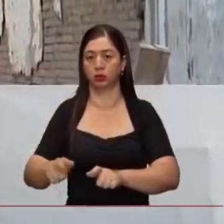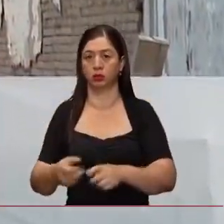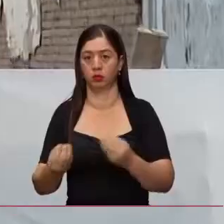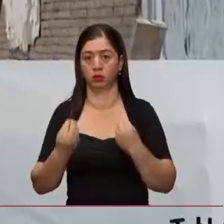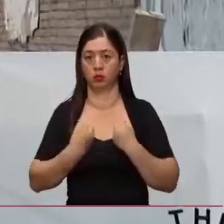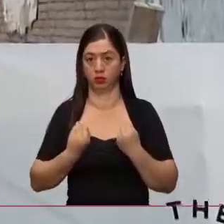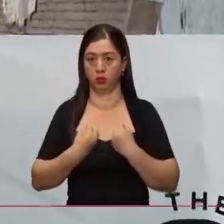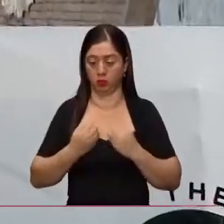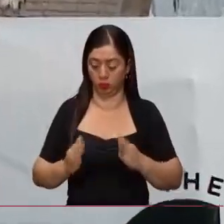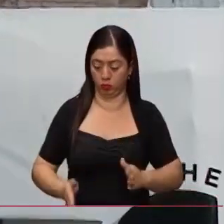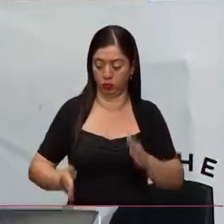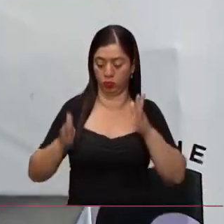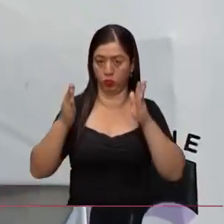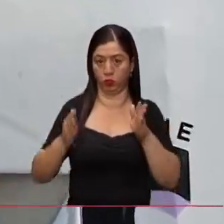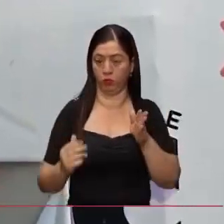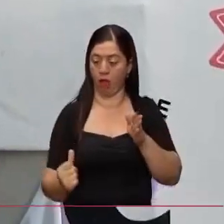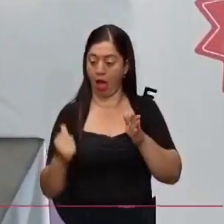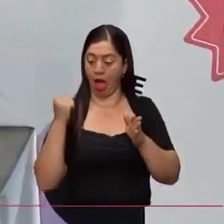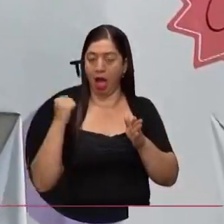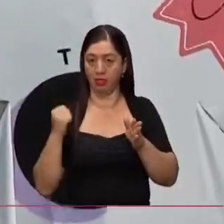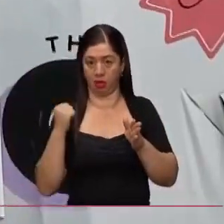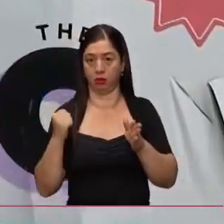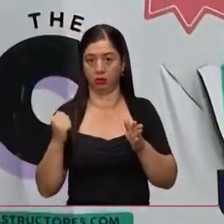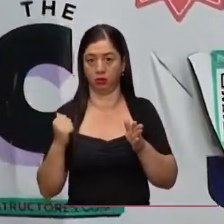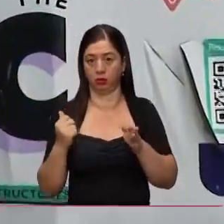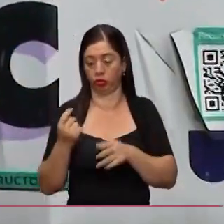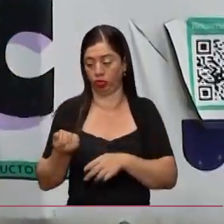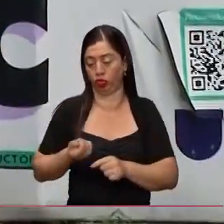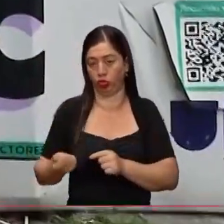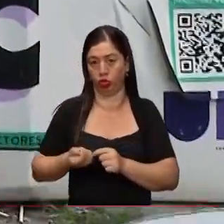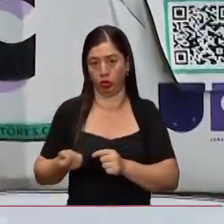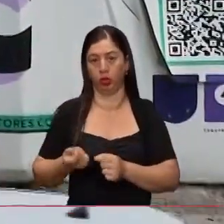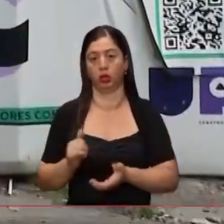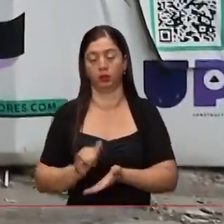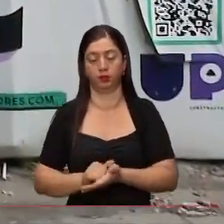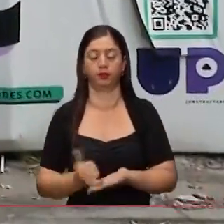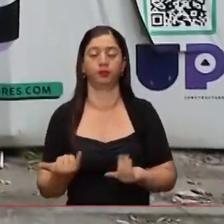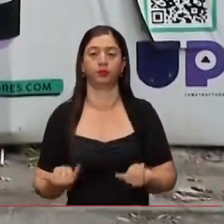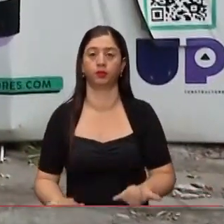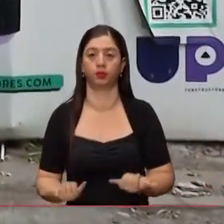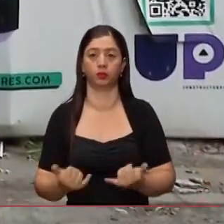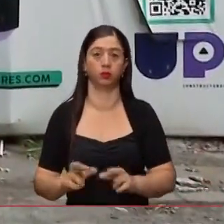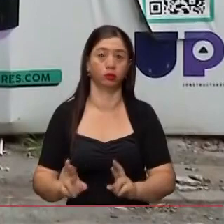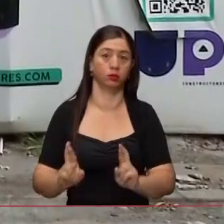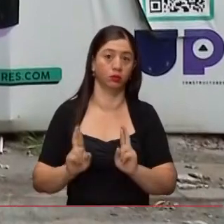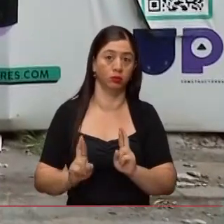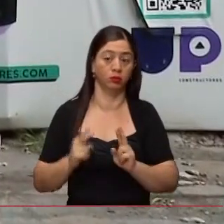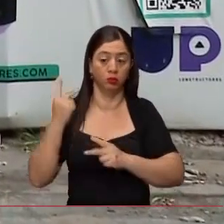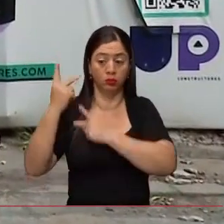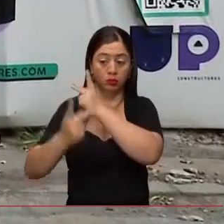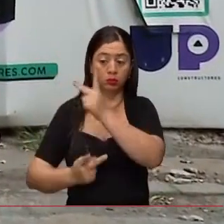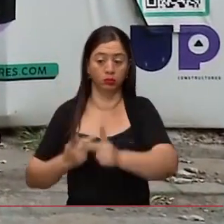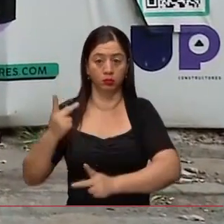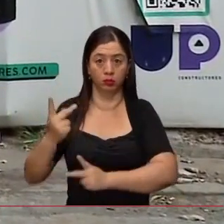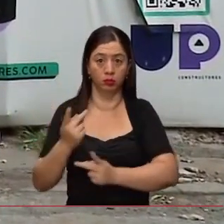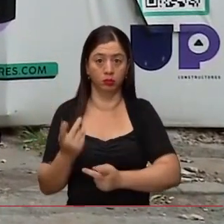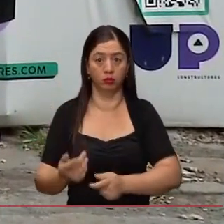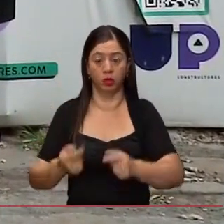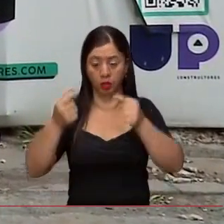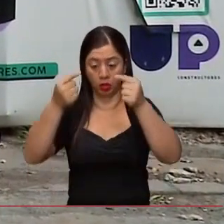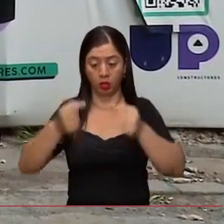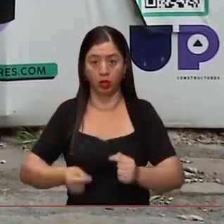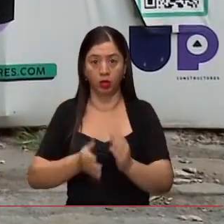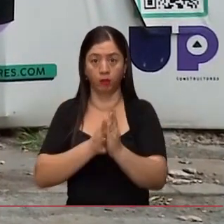algunos edificios que están en la parte de atrás de esta construcción. Por el momento se espera pues esa visita y ese informe técnico que